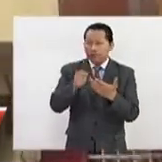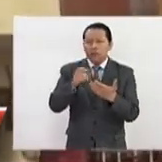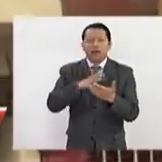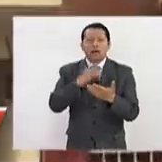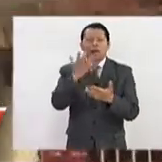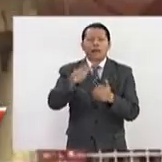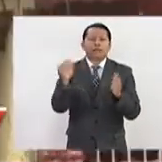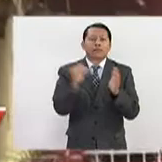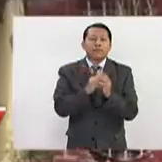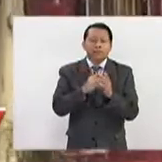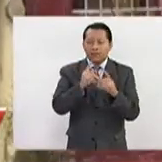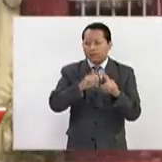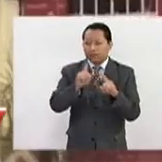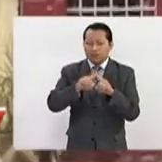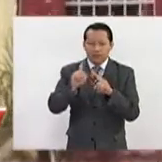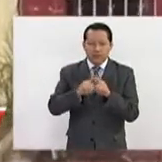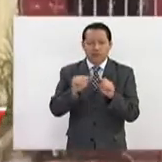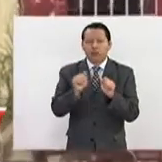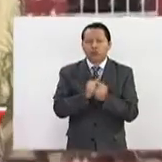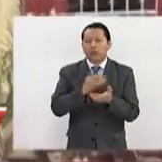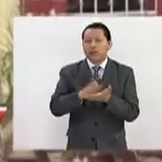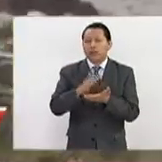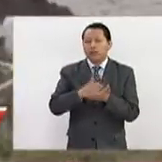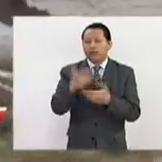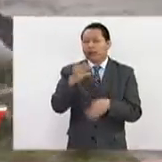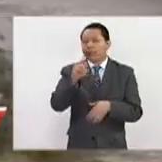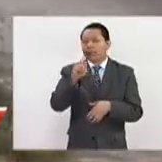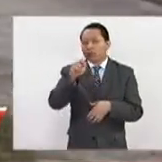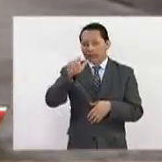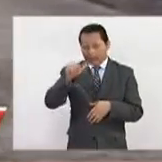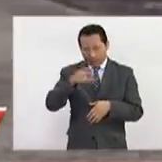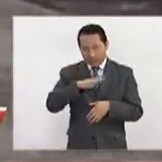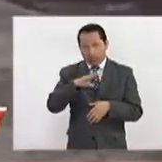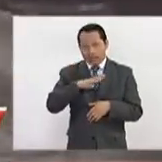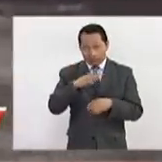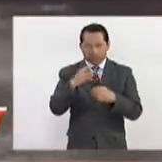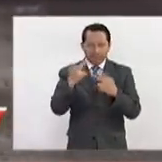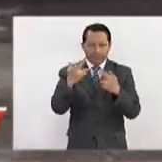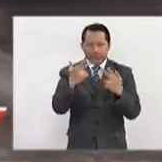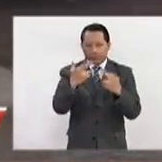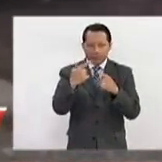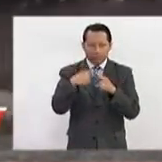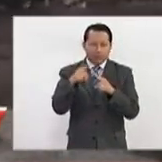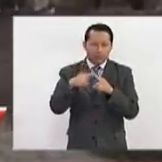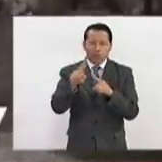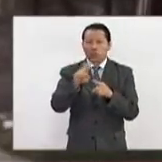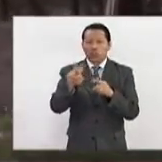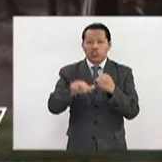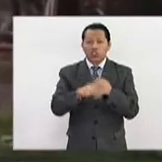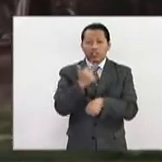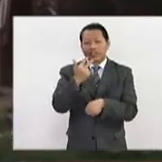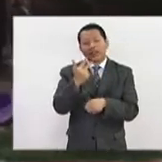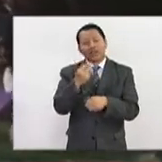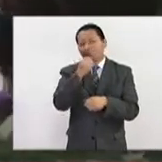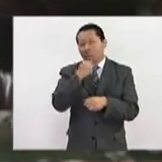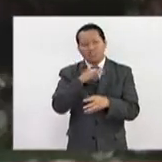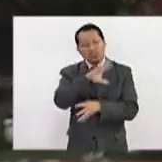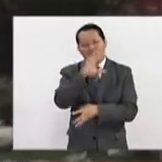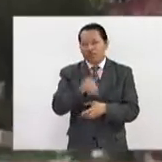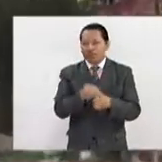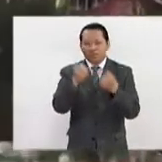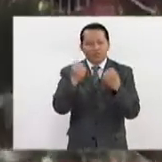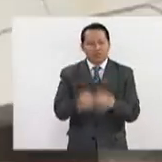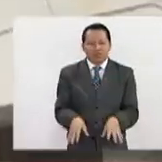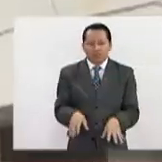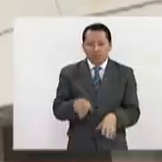de propiedades con crédito hipotecario dañados por los sismos, de los cuales 213 son pérdida total. Agregó que